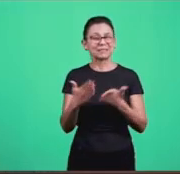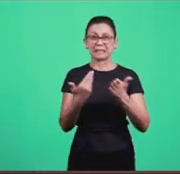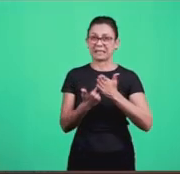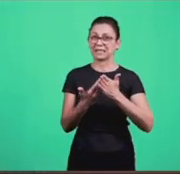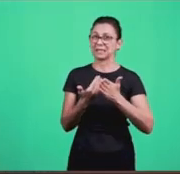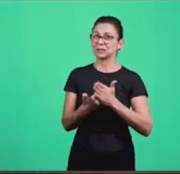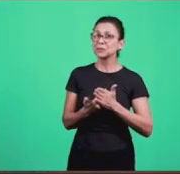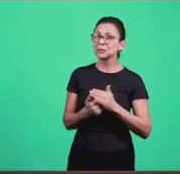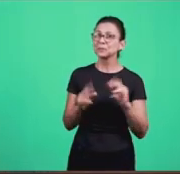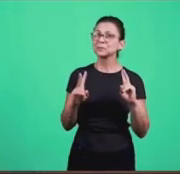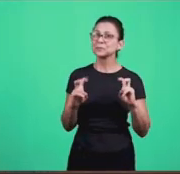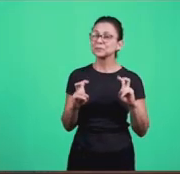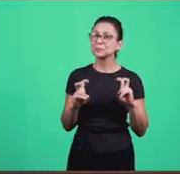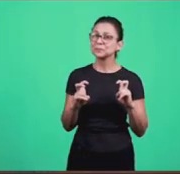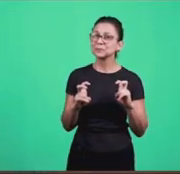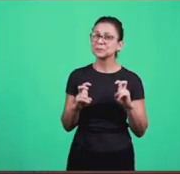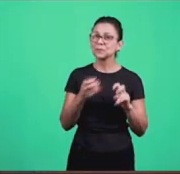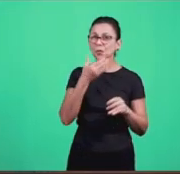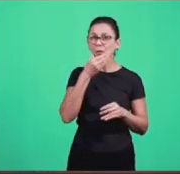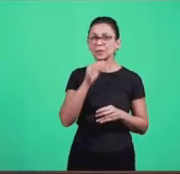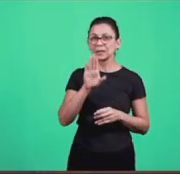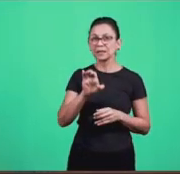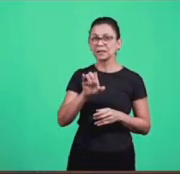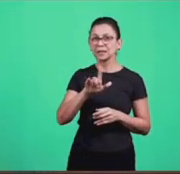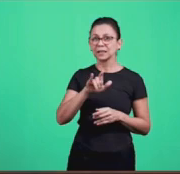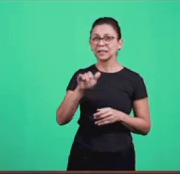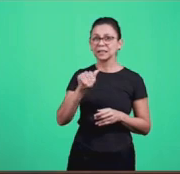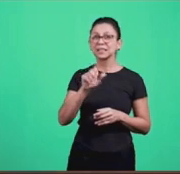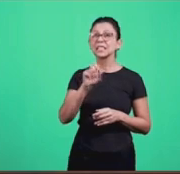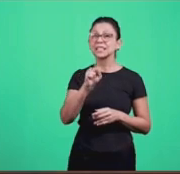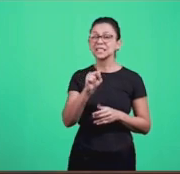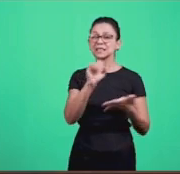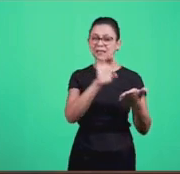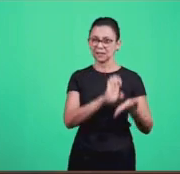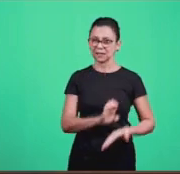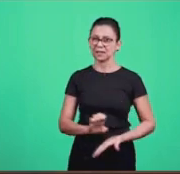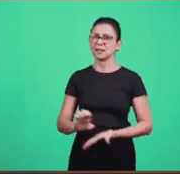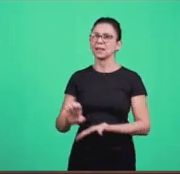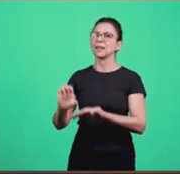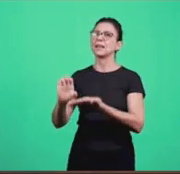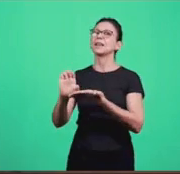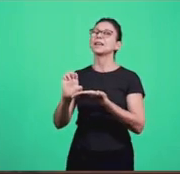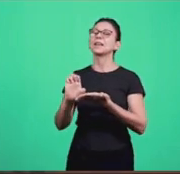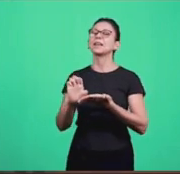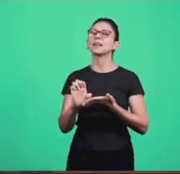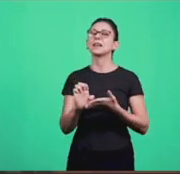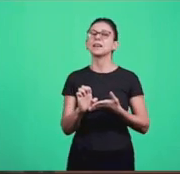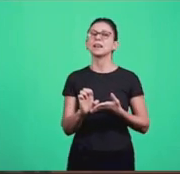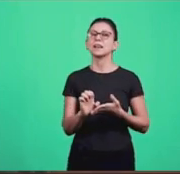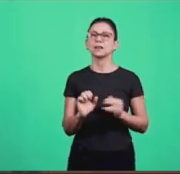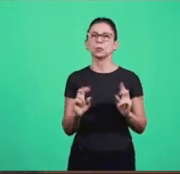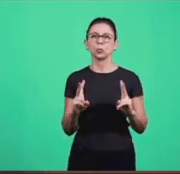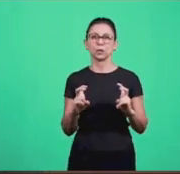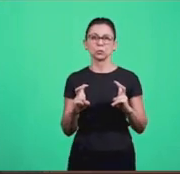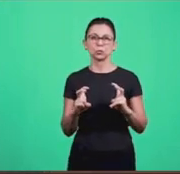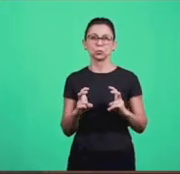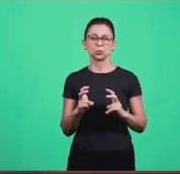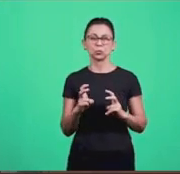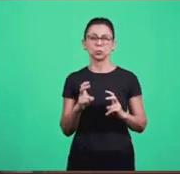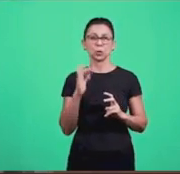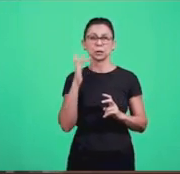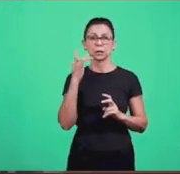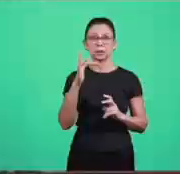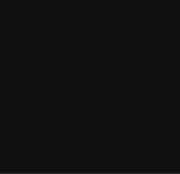Bien, ahora vamos a dar inicio a nuestro estudio sobre Elías. El tema de nuestra clase es